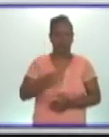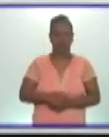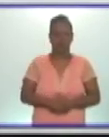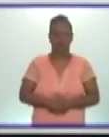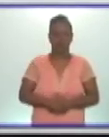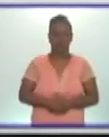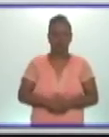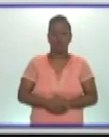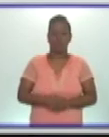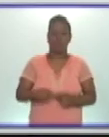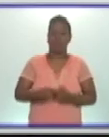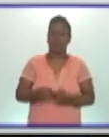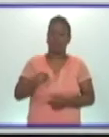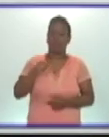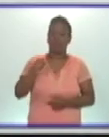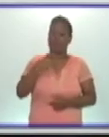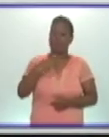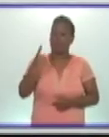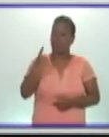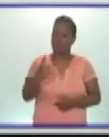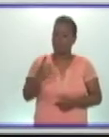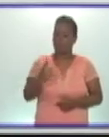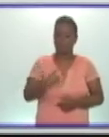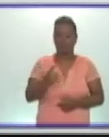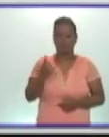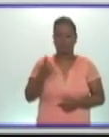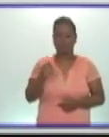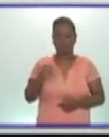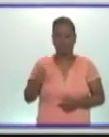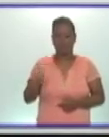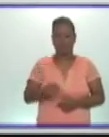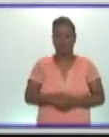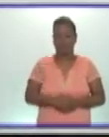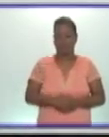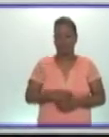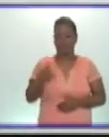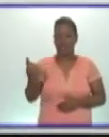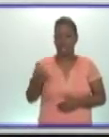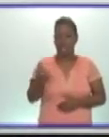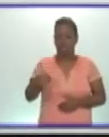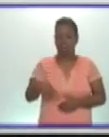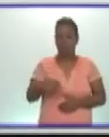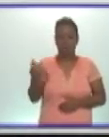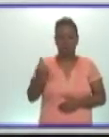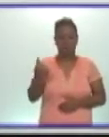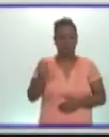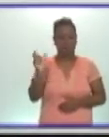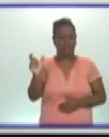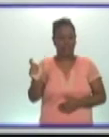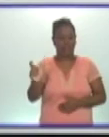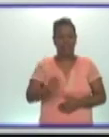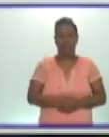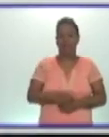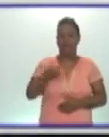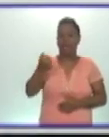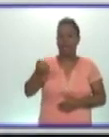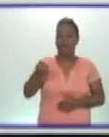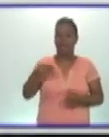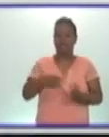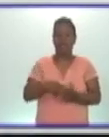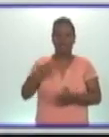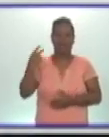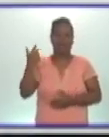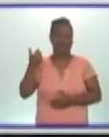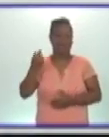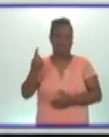es coeficiente 1, no es necesario escribirlo. Ahora dividimos las variables. A al cuadrado entre A. Esta, como no se le ve